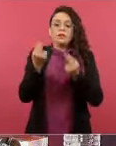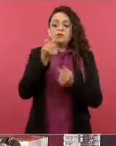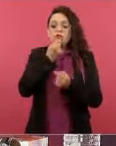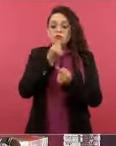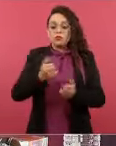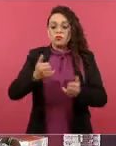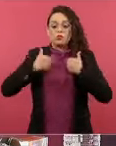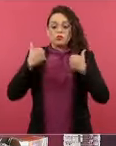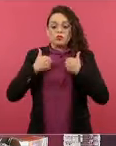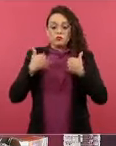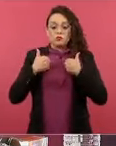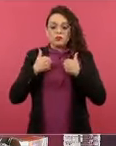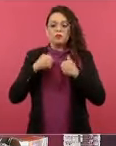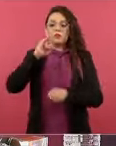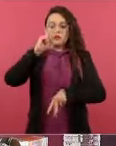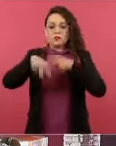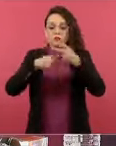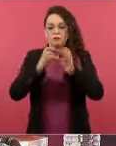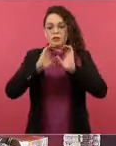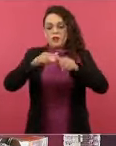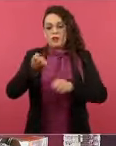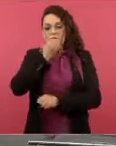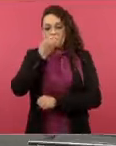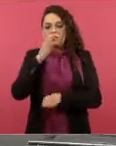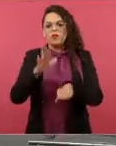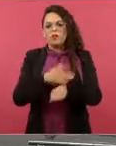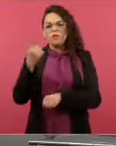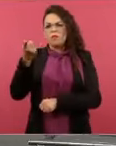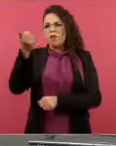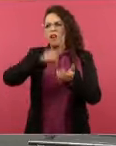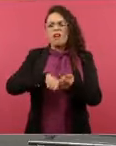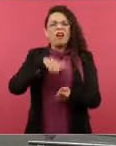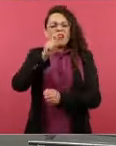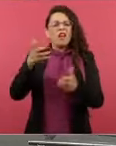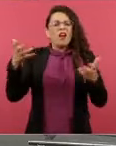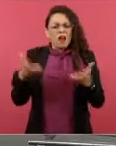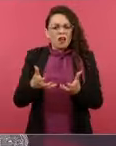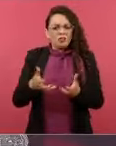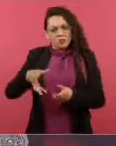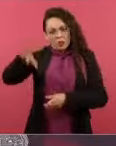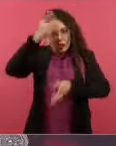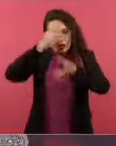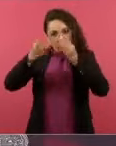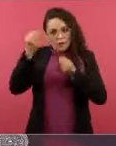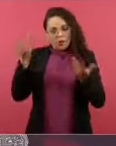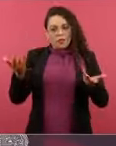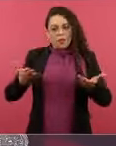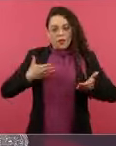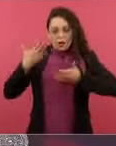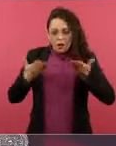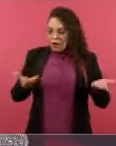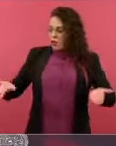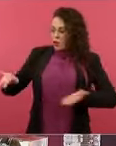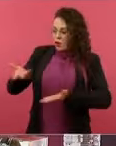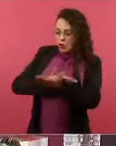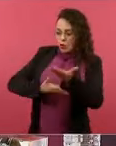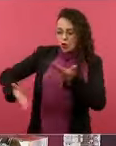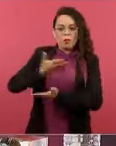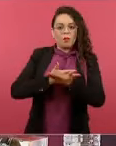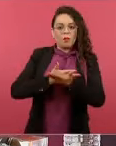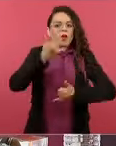adolescentes en las escuelas, porque ahí se aprende, se convive, se disfruta, se juega, pero sobre todo se